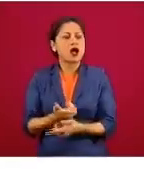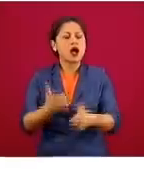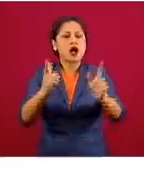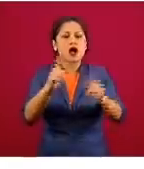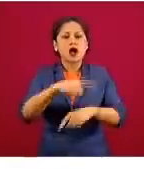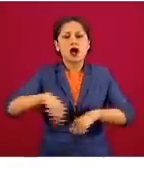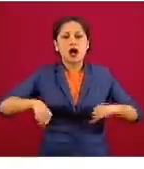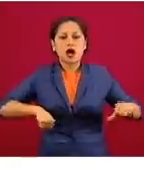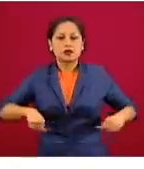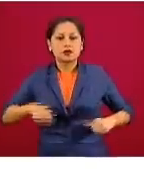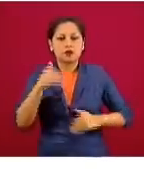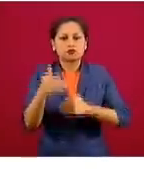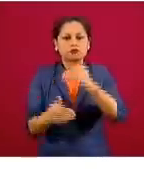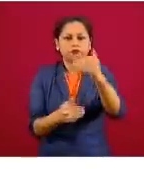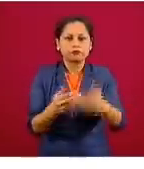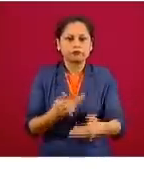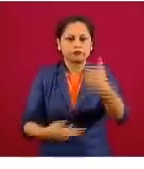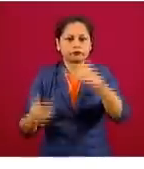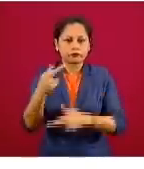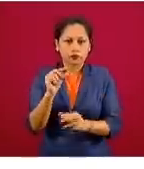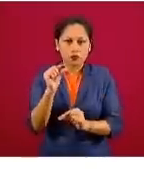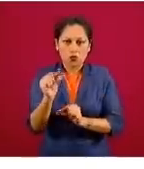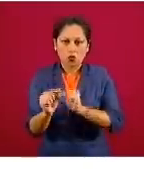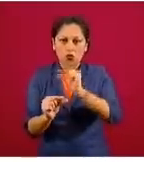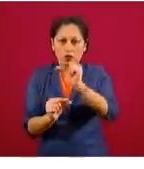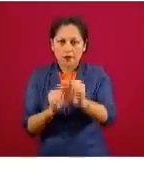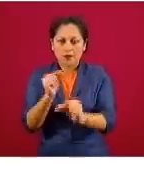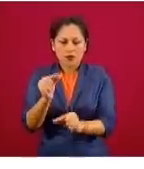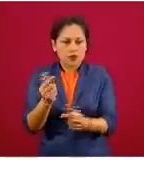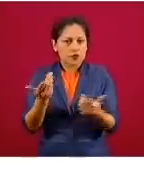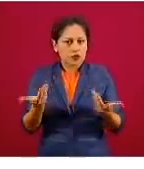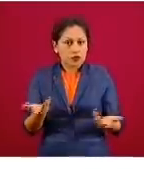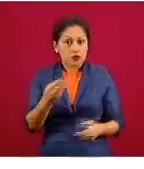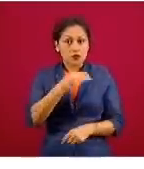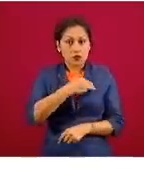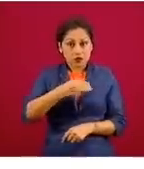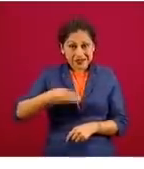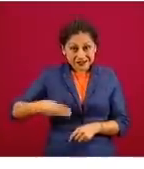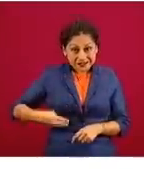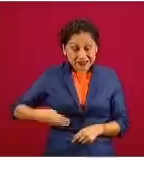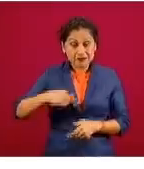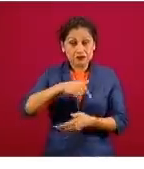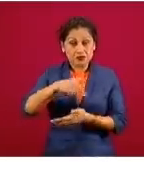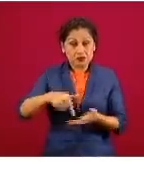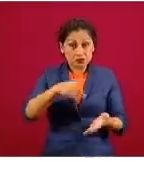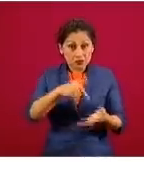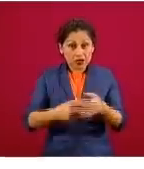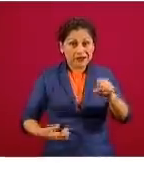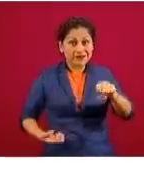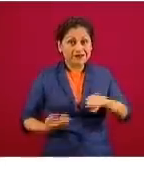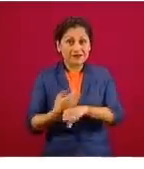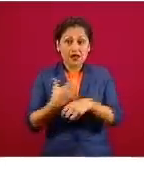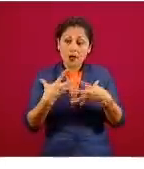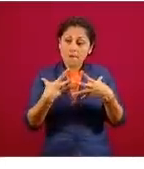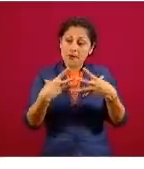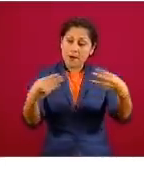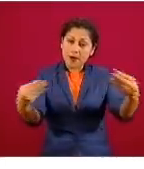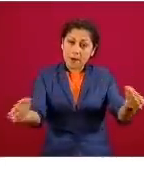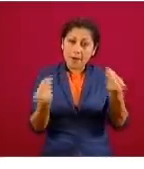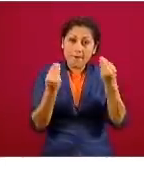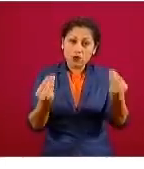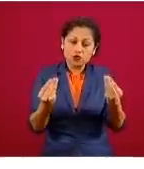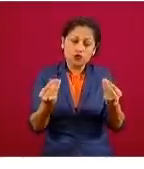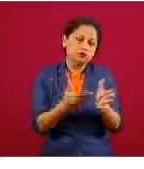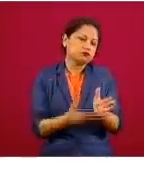que ha habido en esas comunidades. Los municipios que tienen alta transmisión se esperan hasta el 30 de